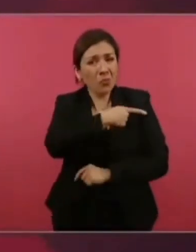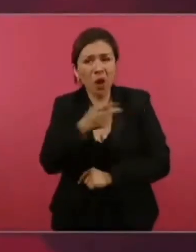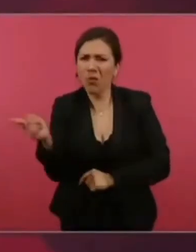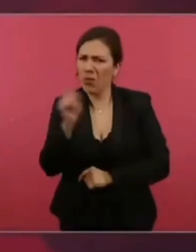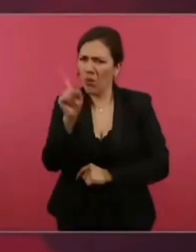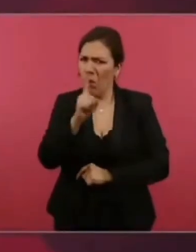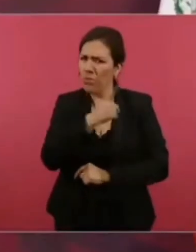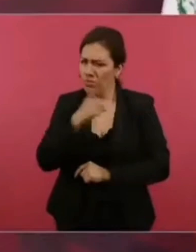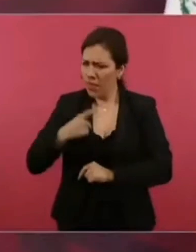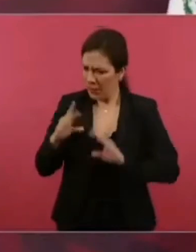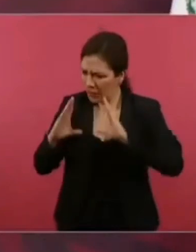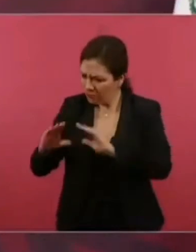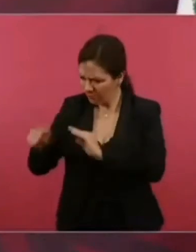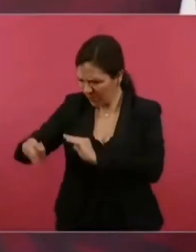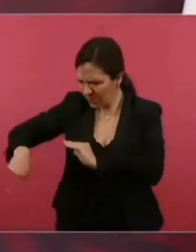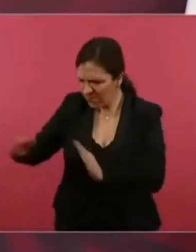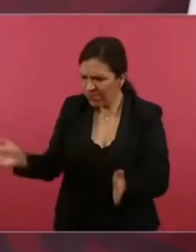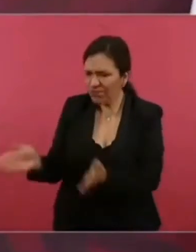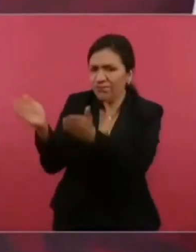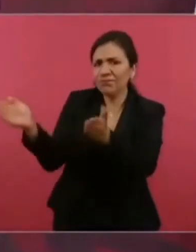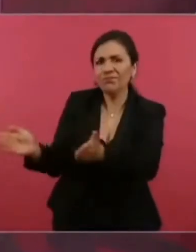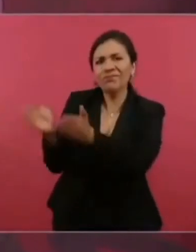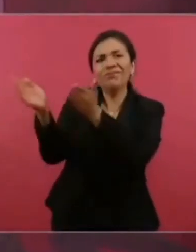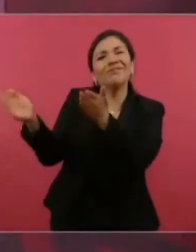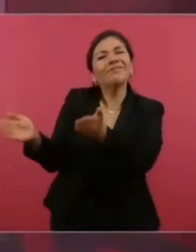Enséñalo a pescar.